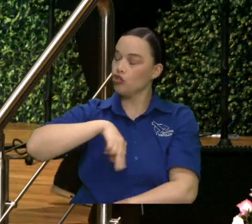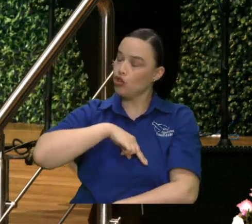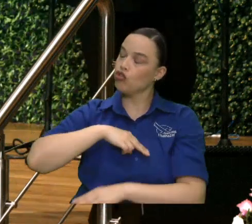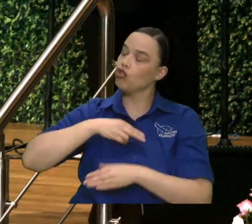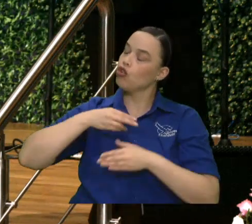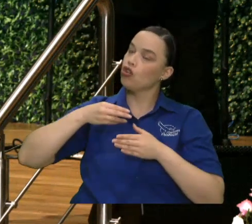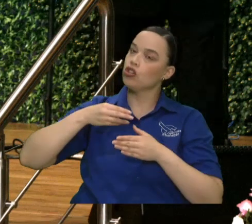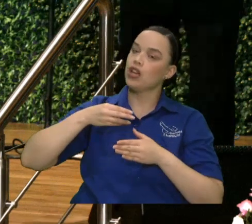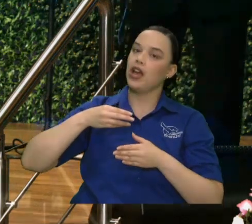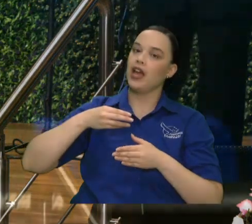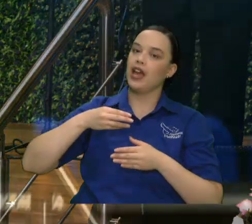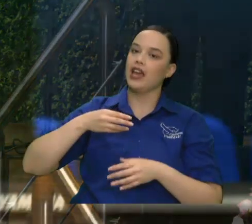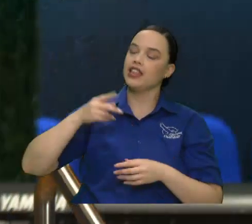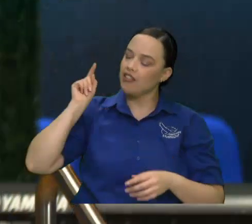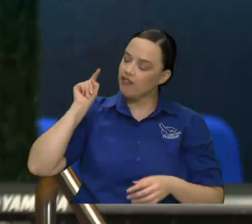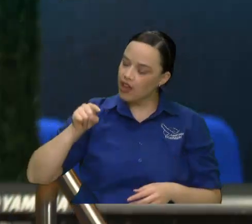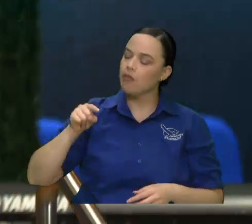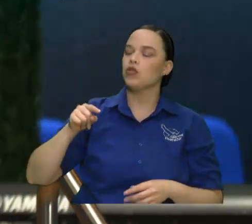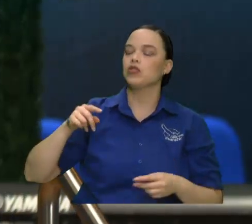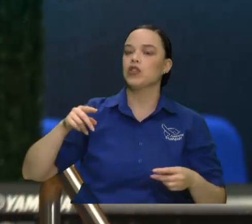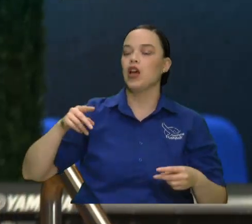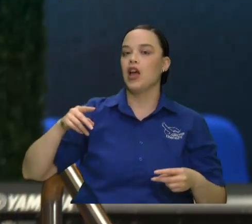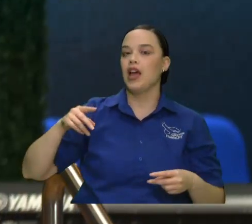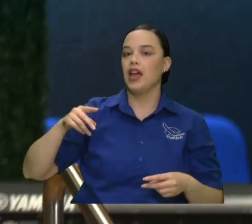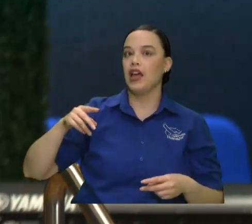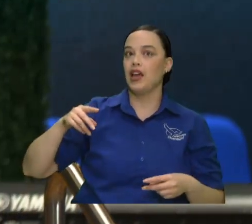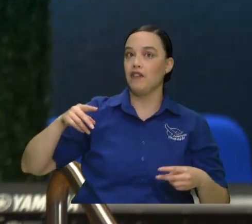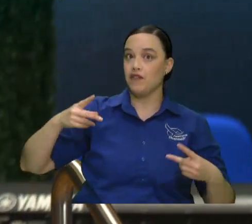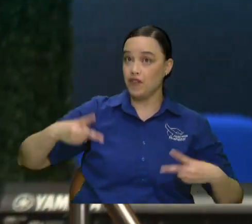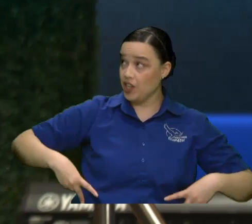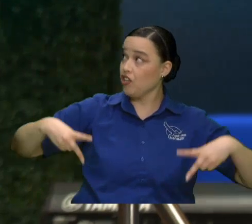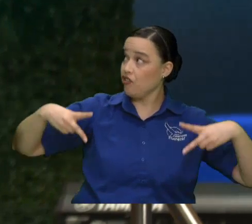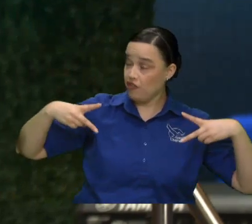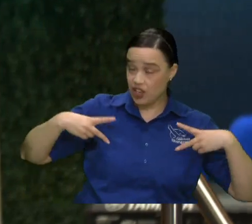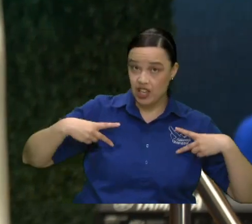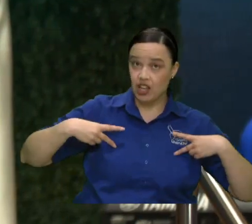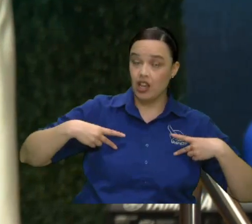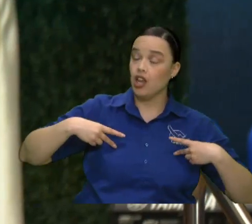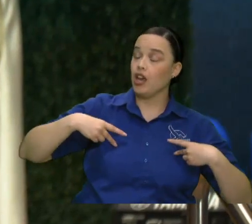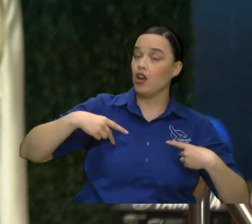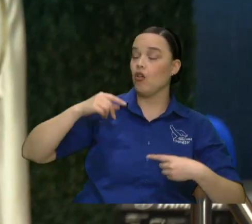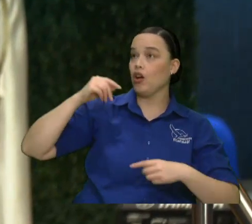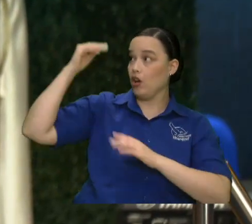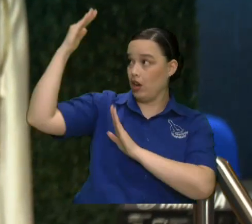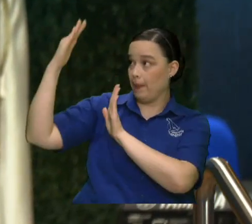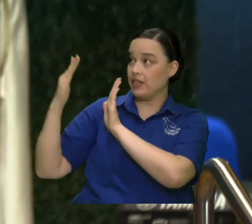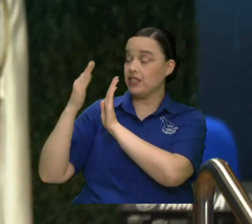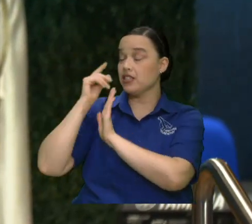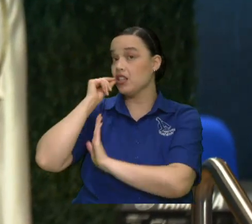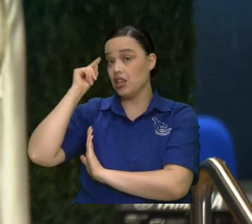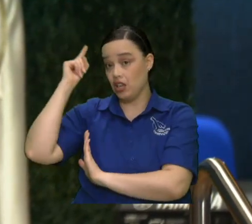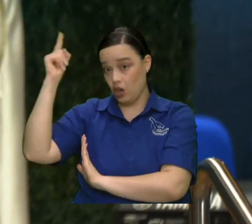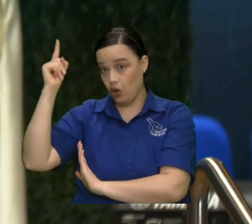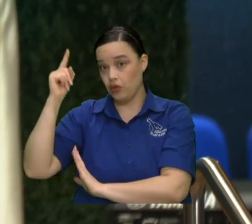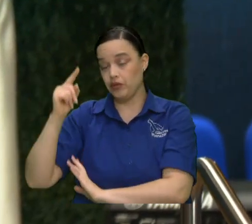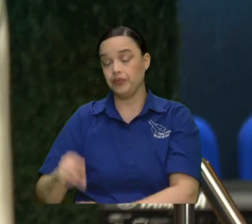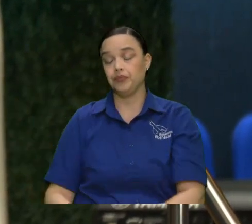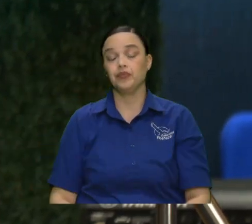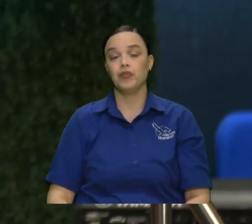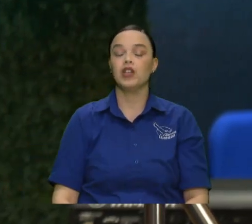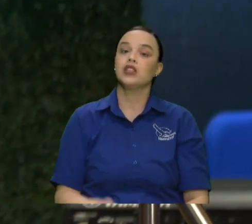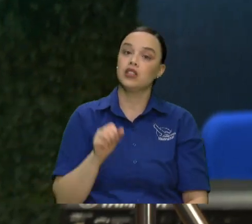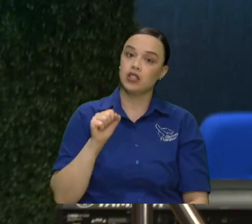señor en las alturas por eso es que cuando nosotros habitamos en el valle hermanos estamos propensos a que los amalecitas